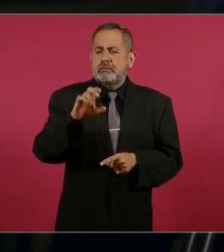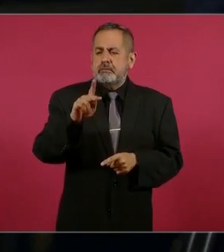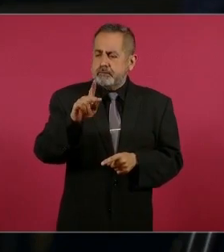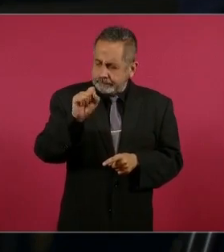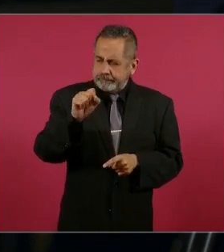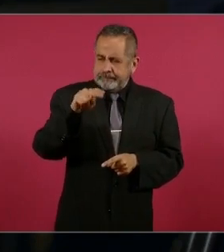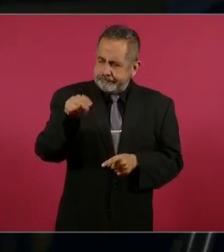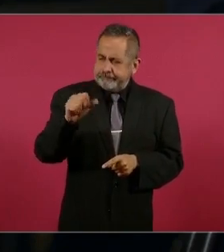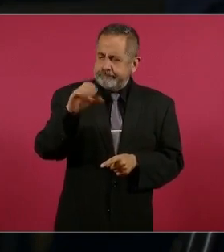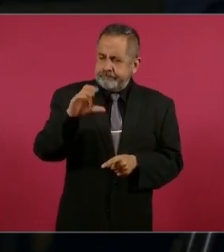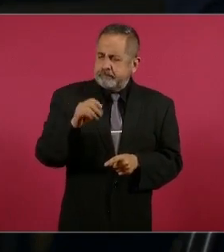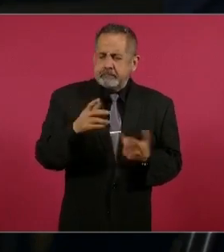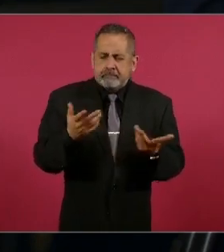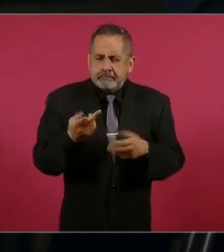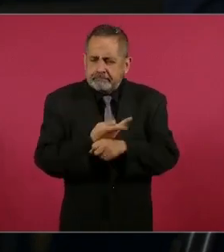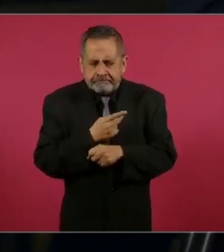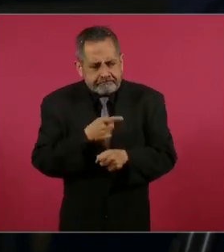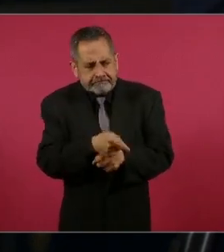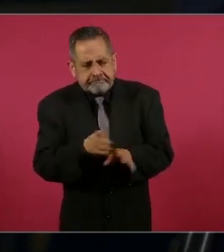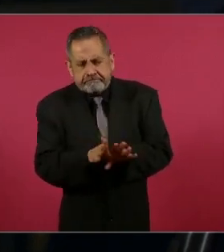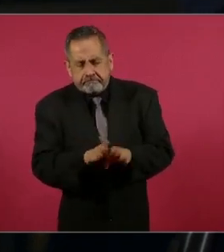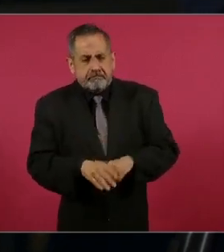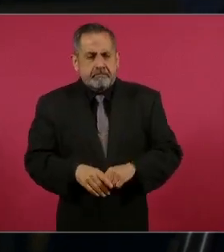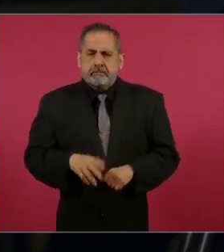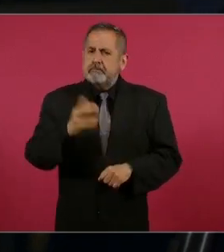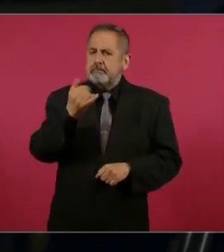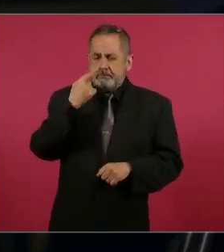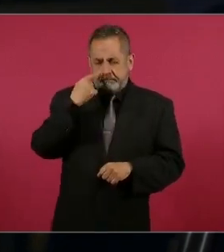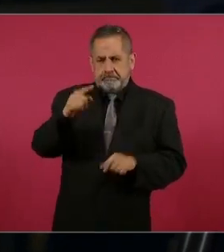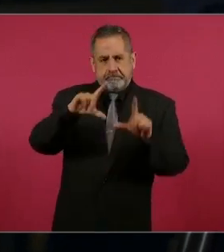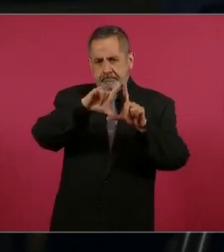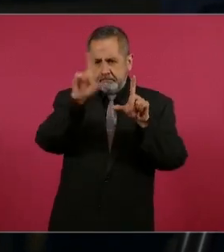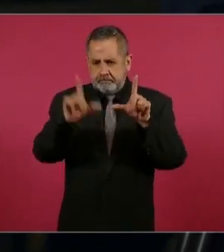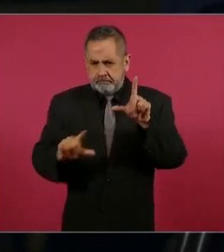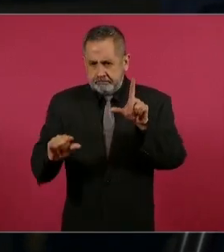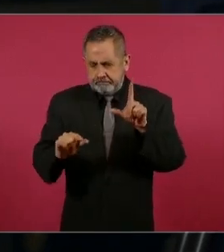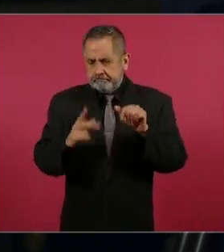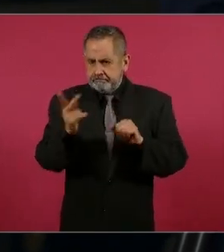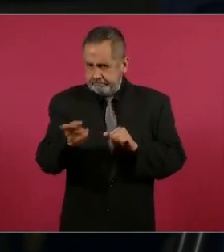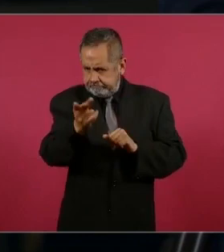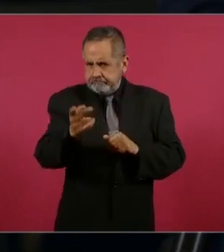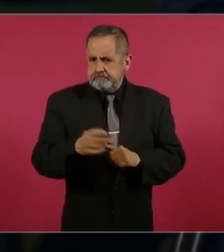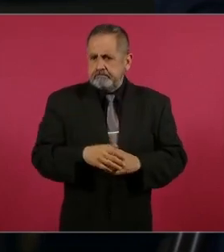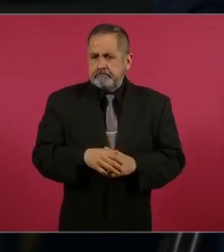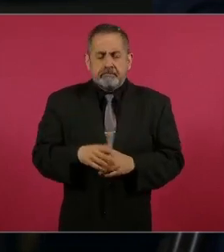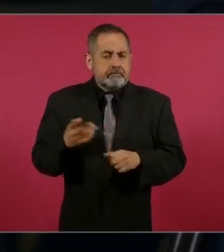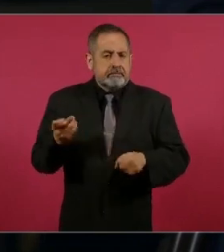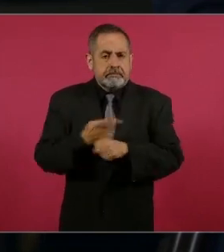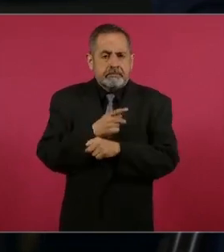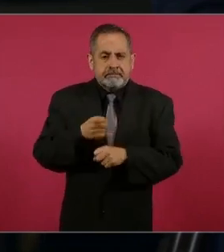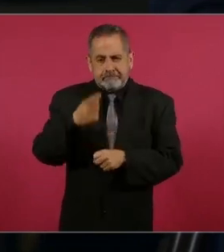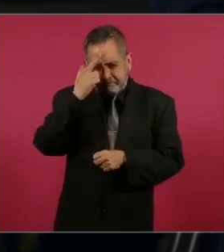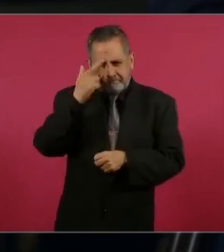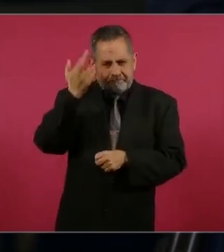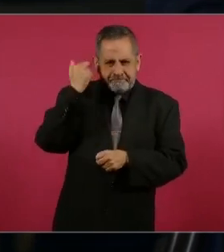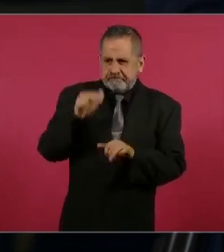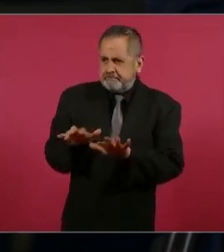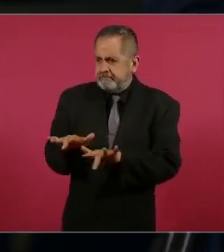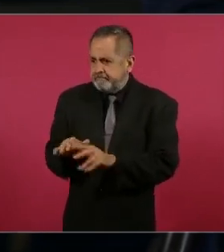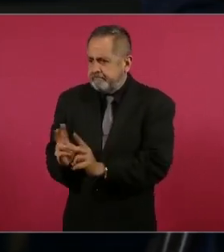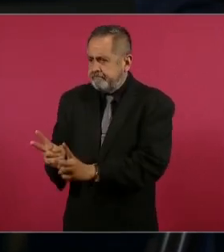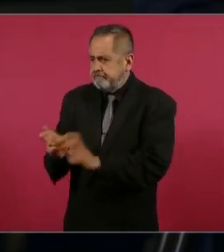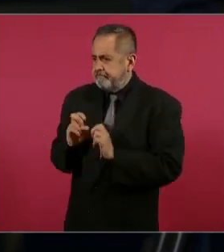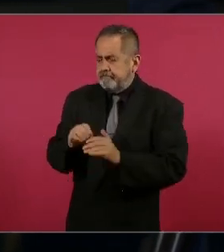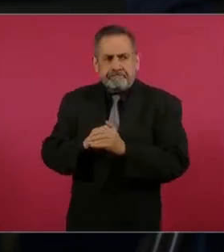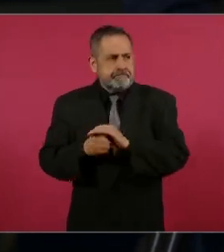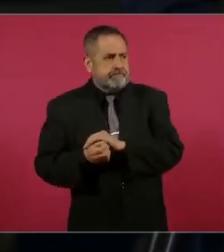y a nivel nacional, pues, si hay algún avance en las investigaciones sobre la sustracción de datos de los periodistas que